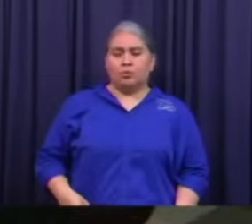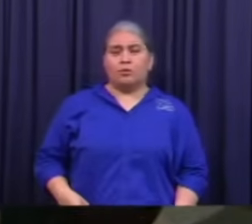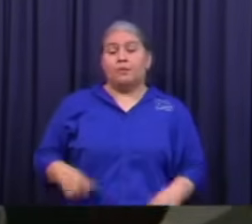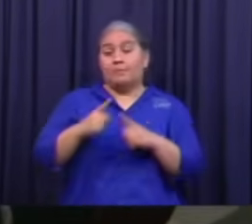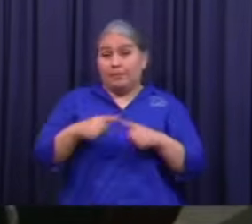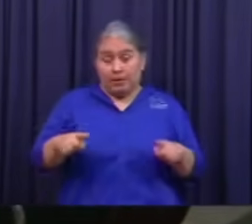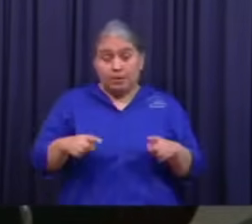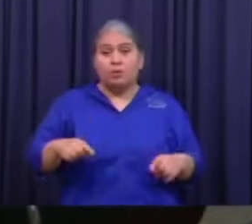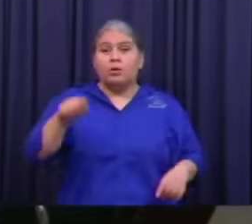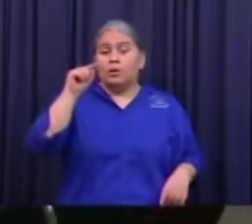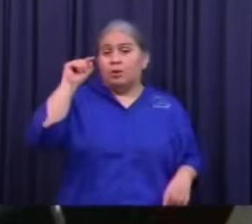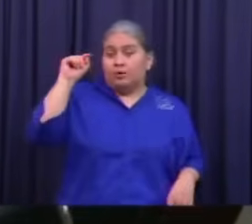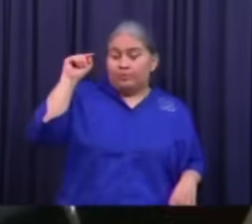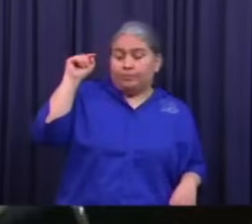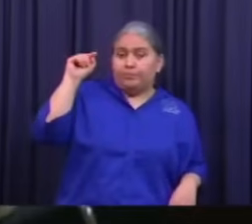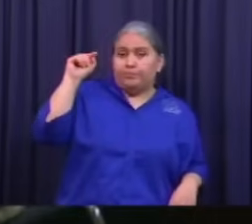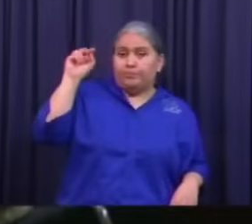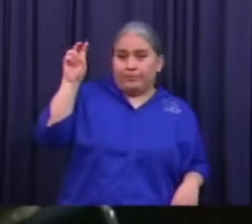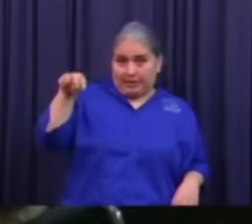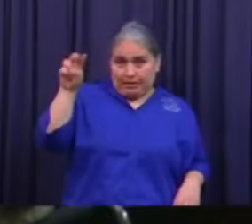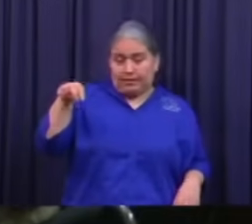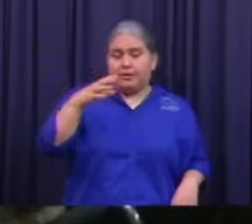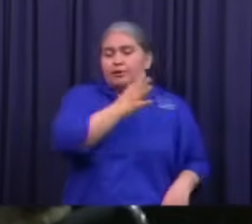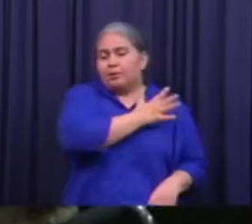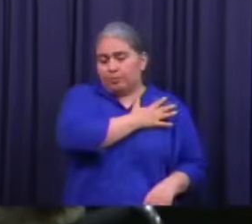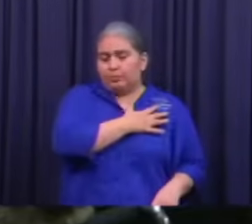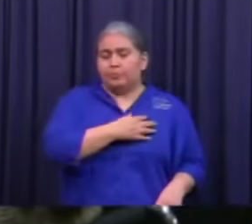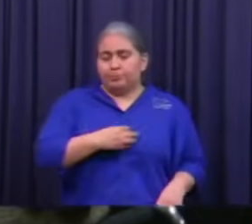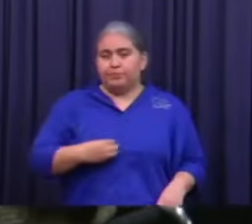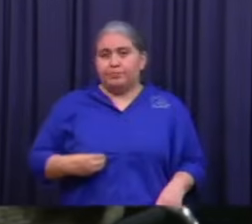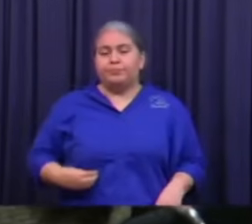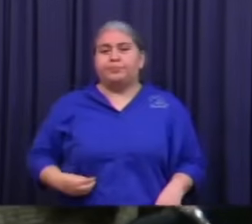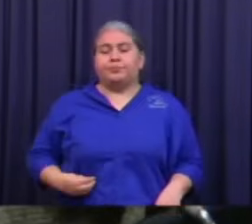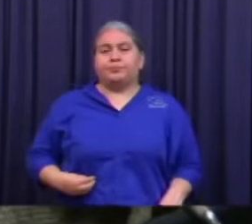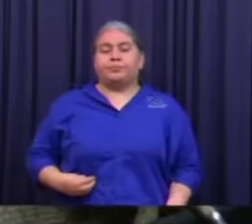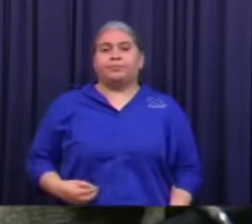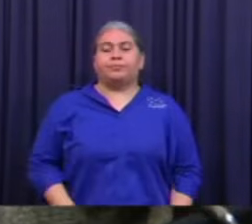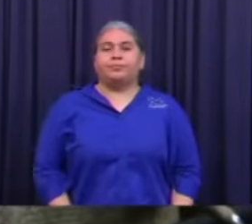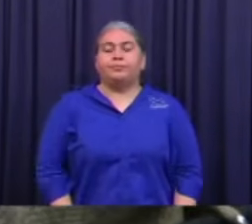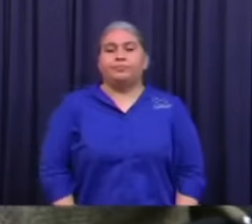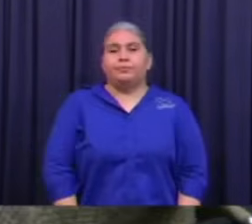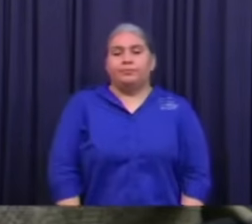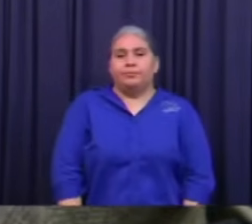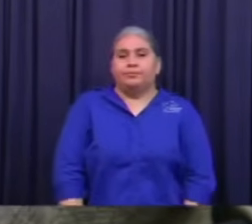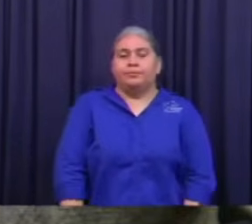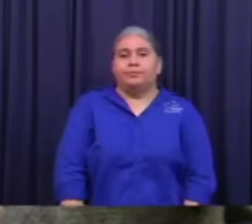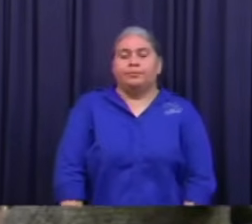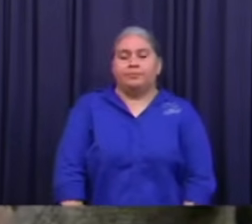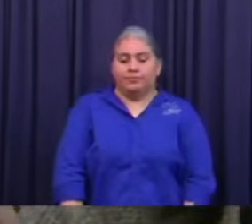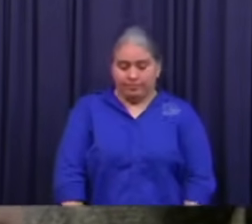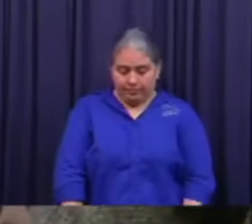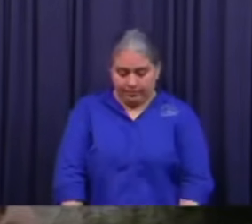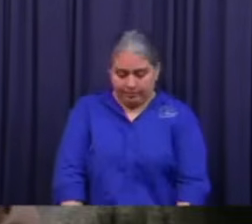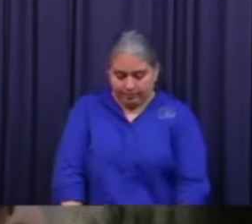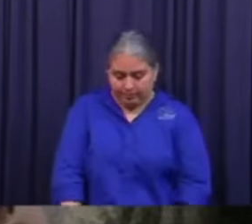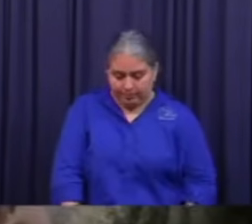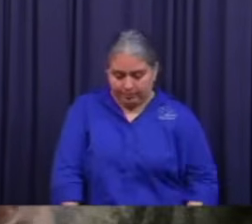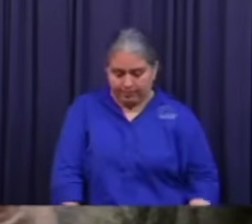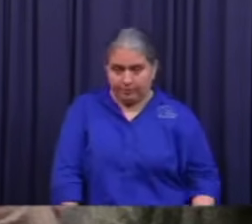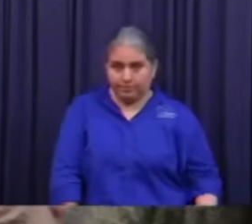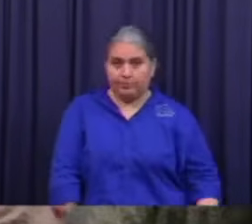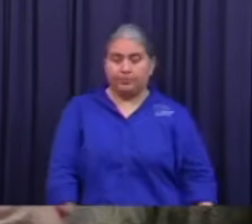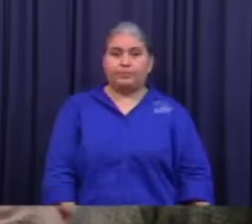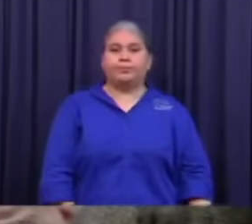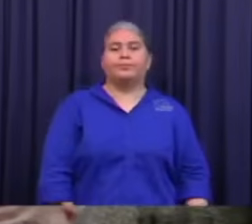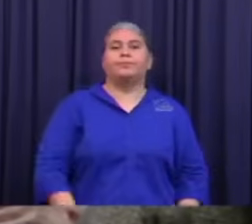necesaria Bueno pero Déjenme leerle Pues la Biblia porque este no es un concepto mío